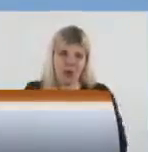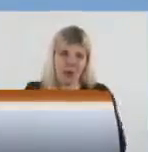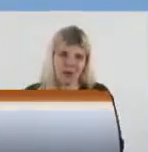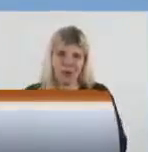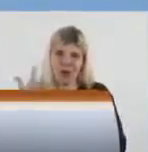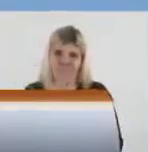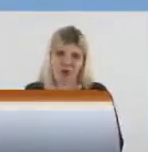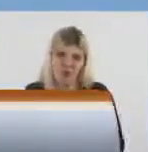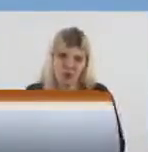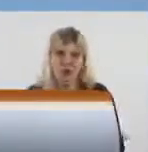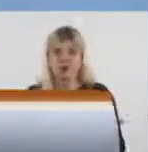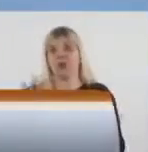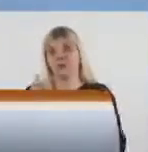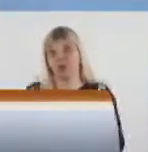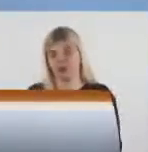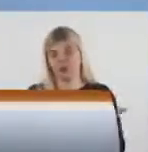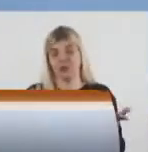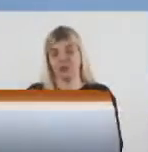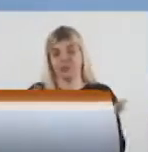meses